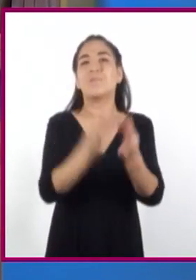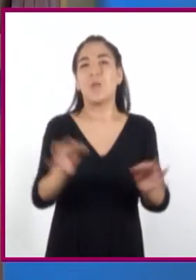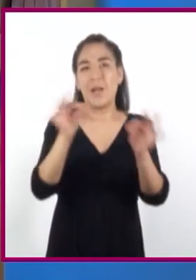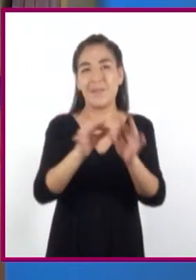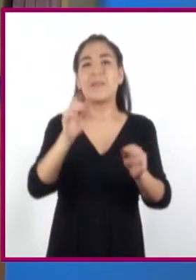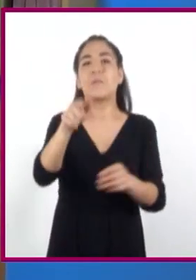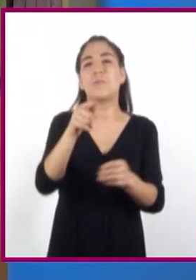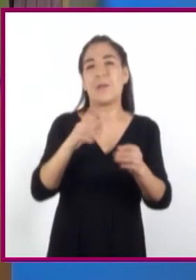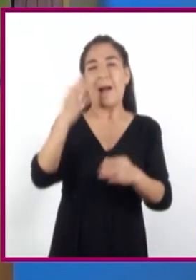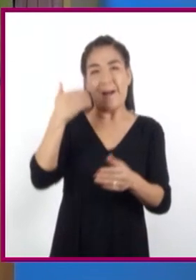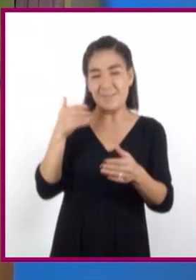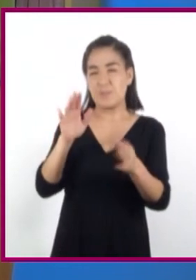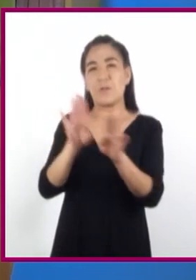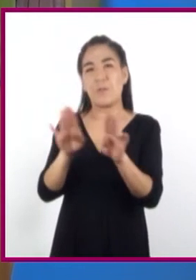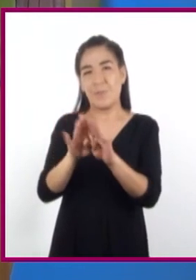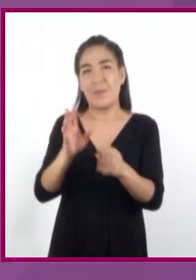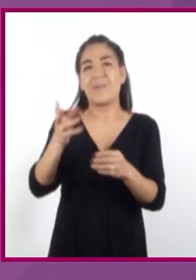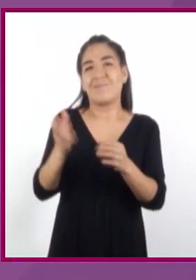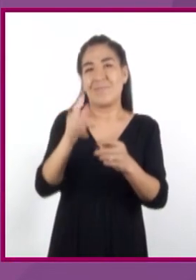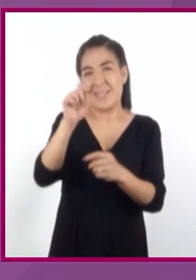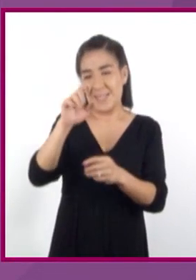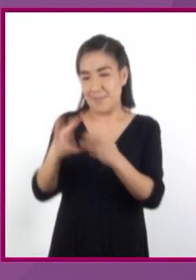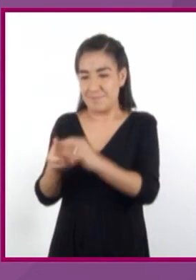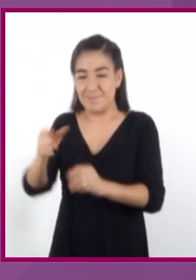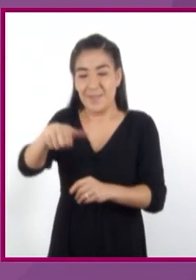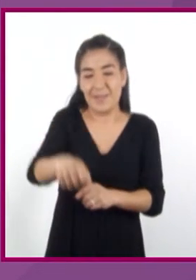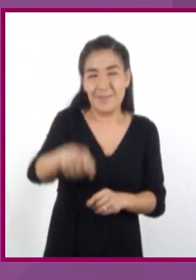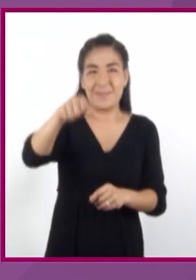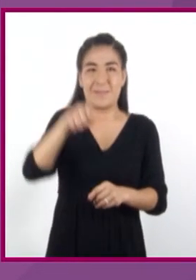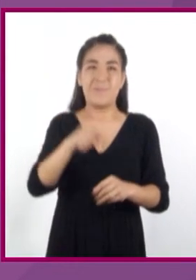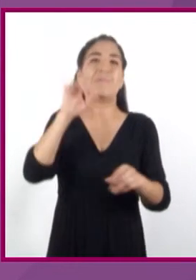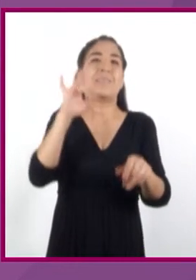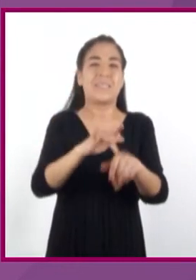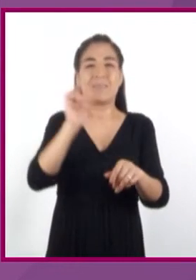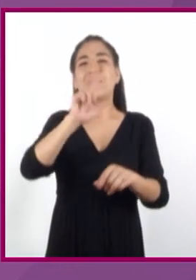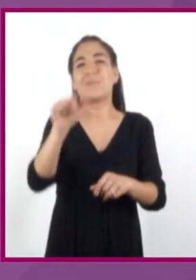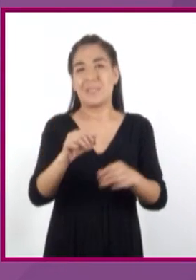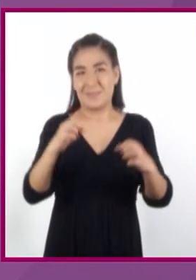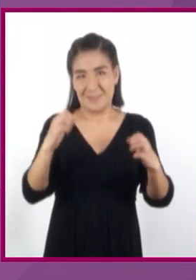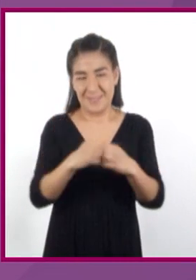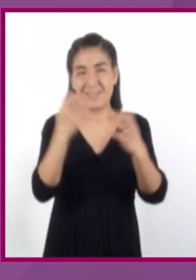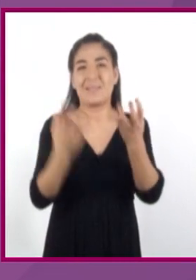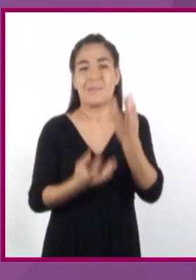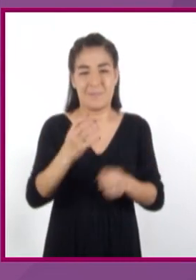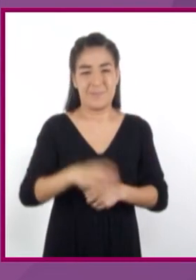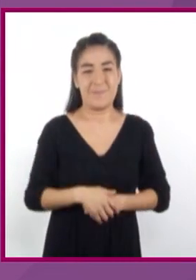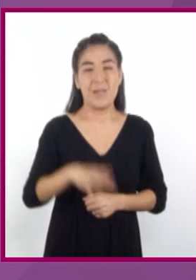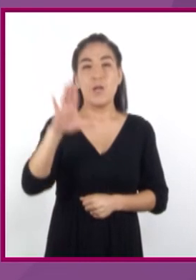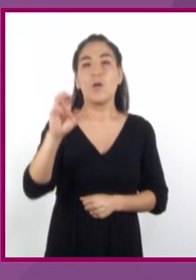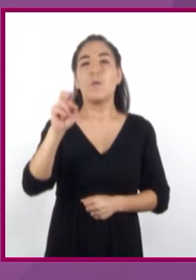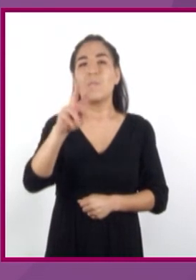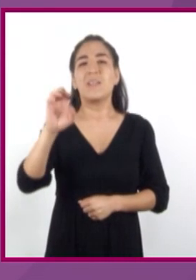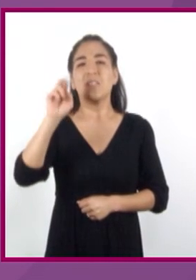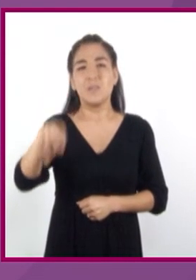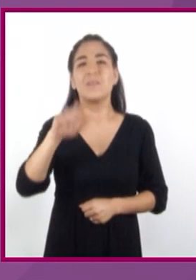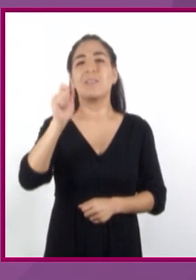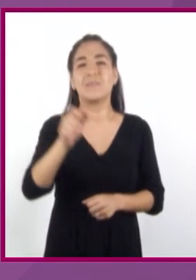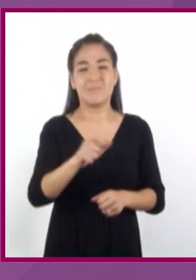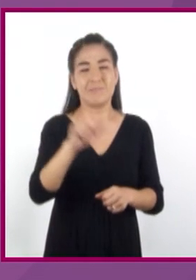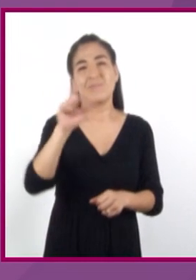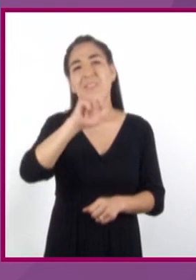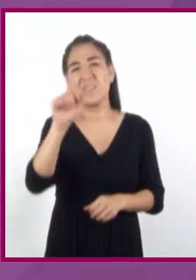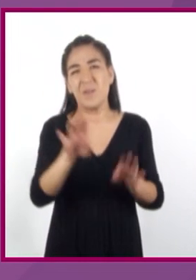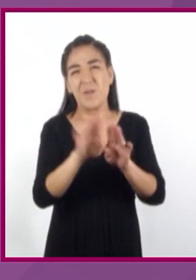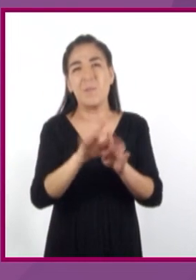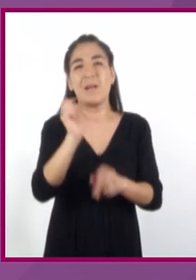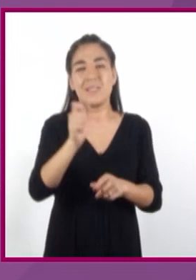para aislar el calor y evitar quemaduras. Por convección, es la transferencia de calor que se produce en un fluido.